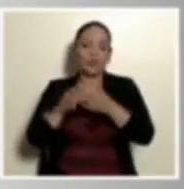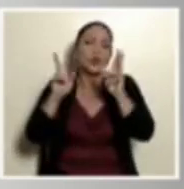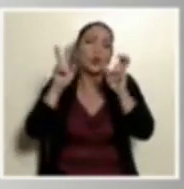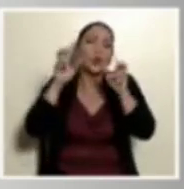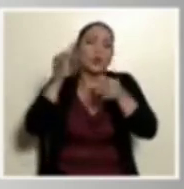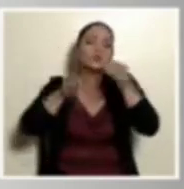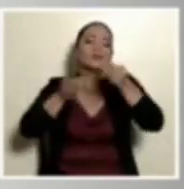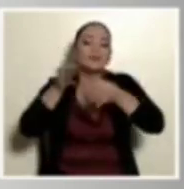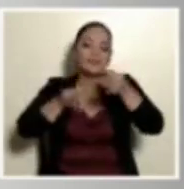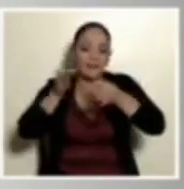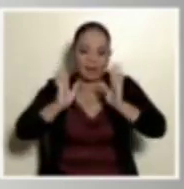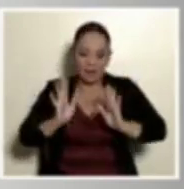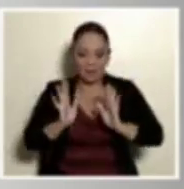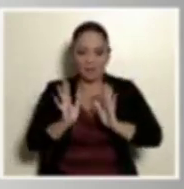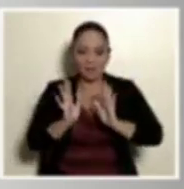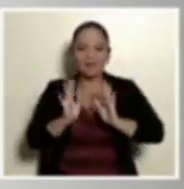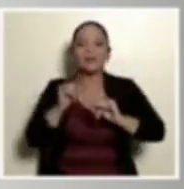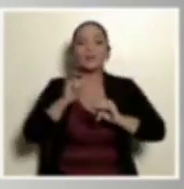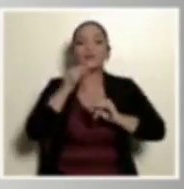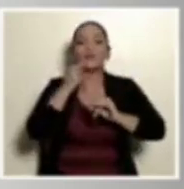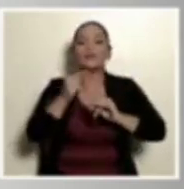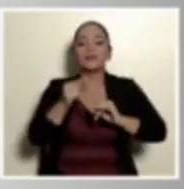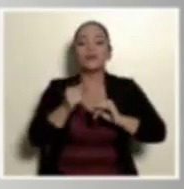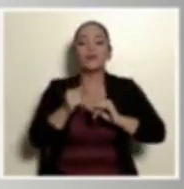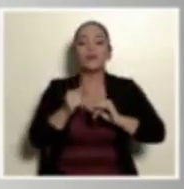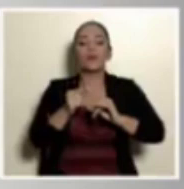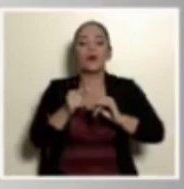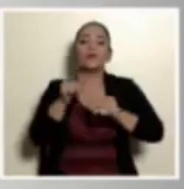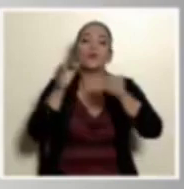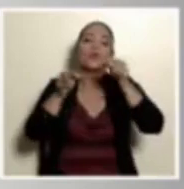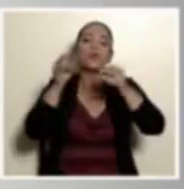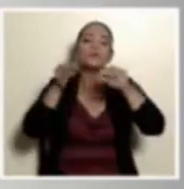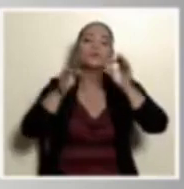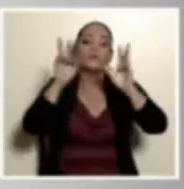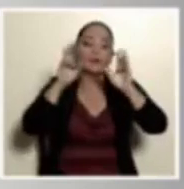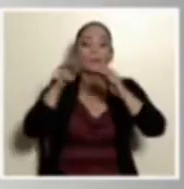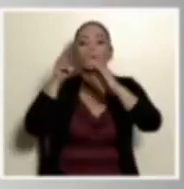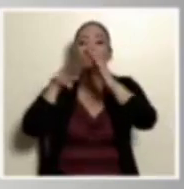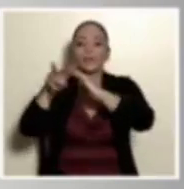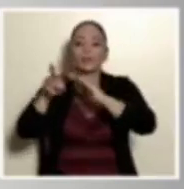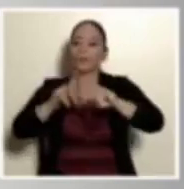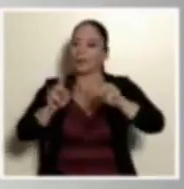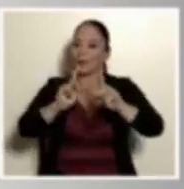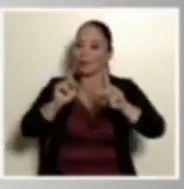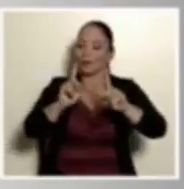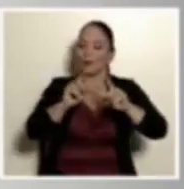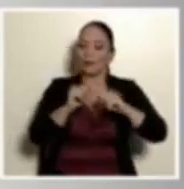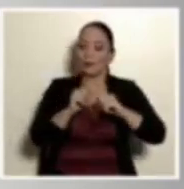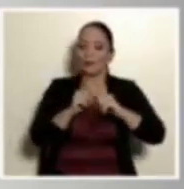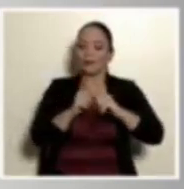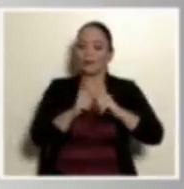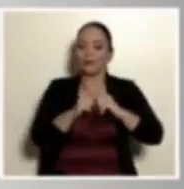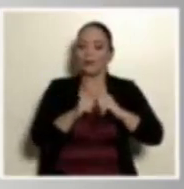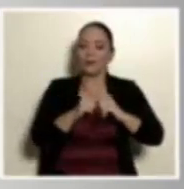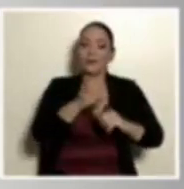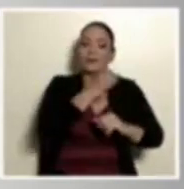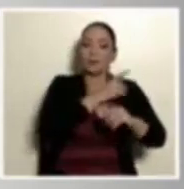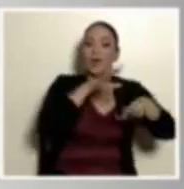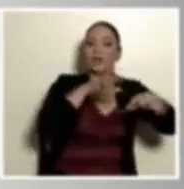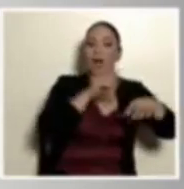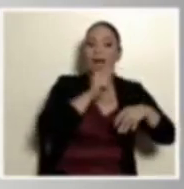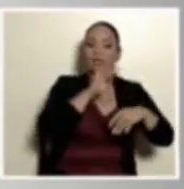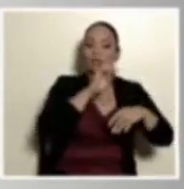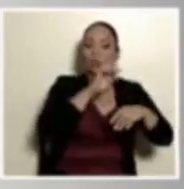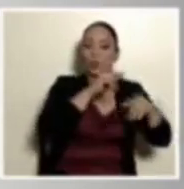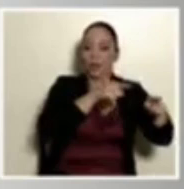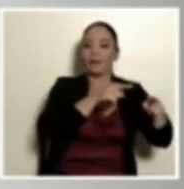comillas, porque, como les digo, la proyección le corresponde a la dirección actuarial y no a la gerencia financiera.